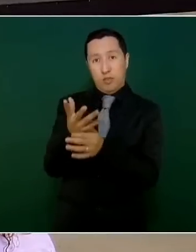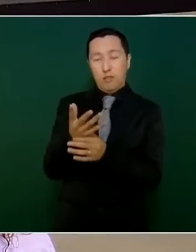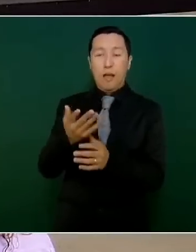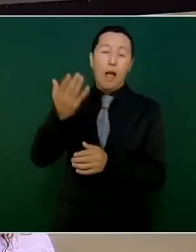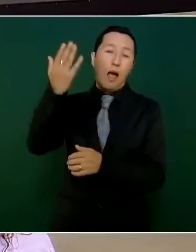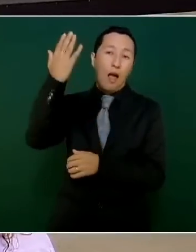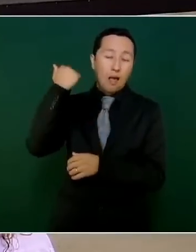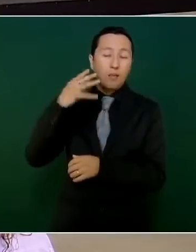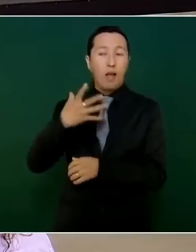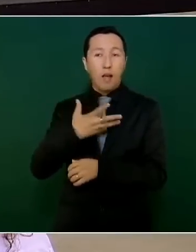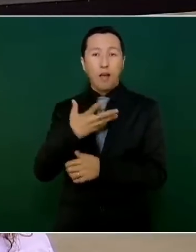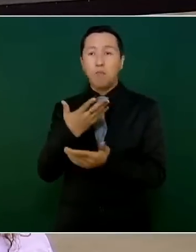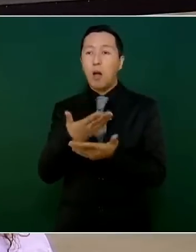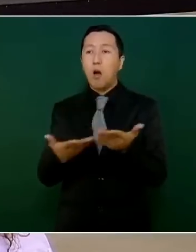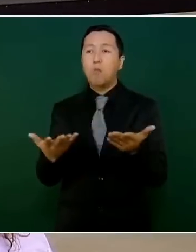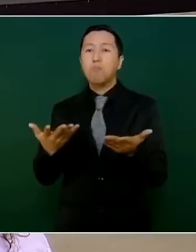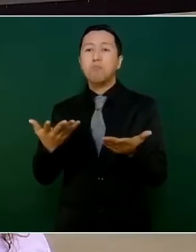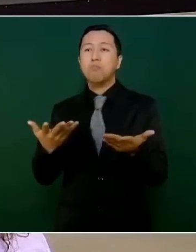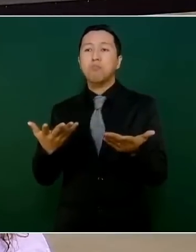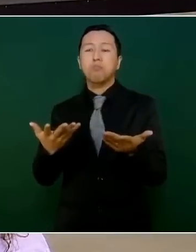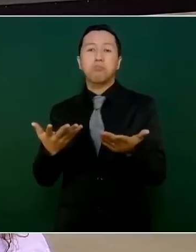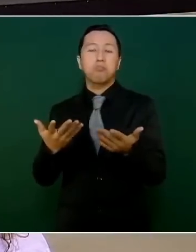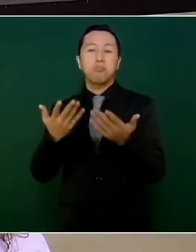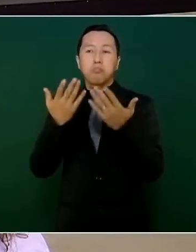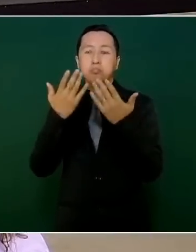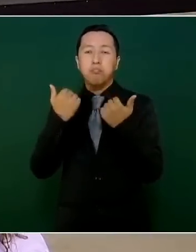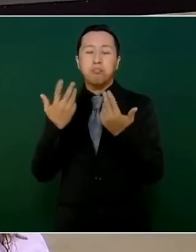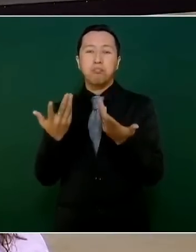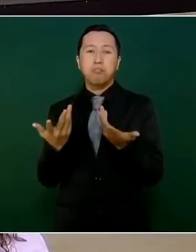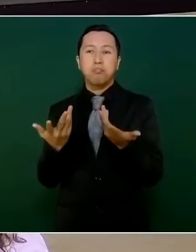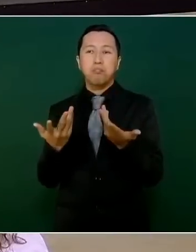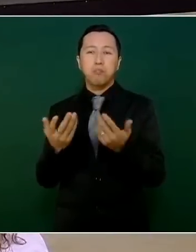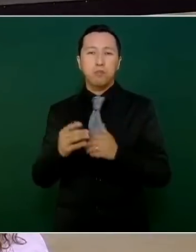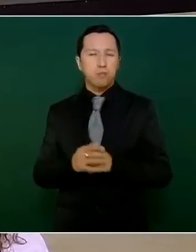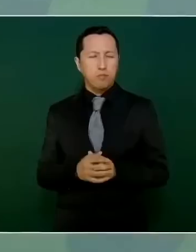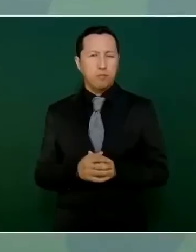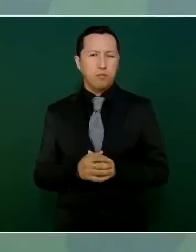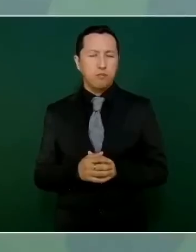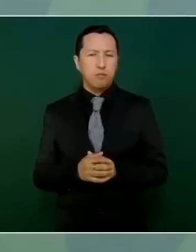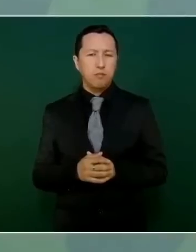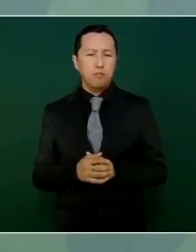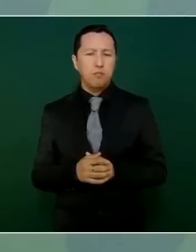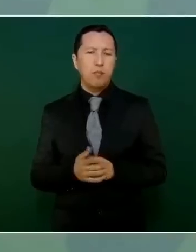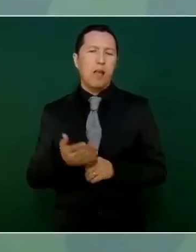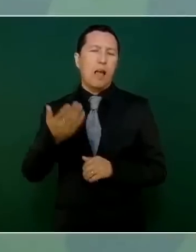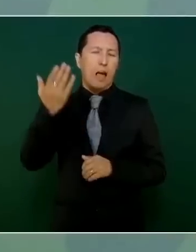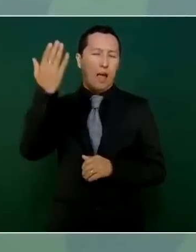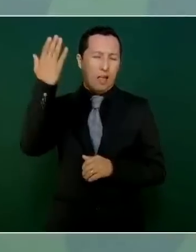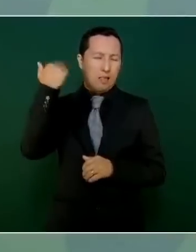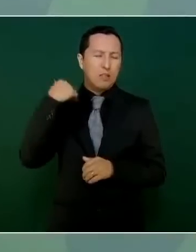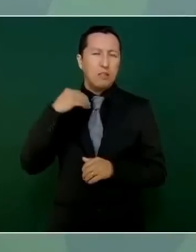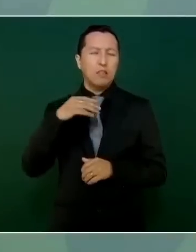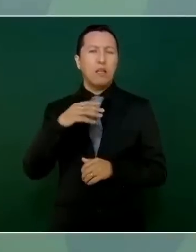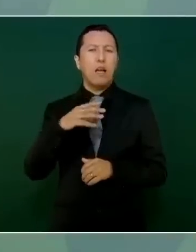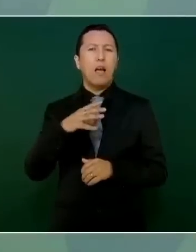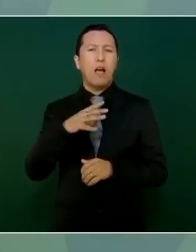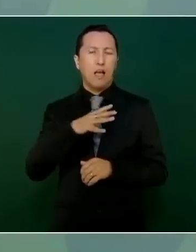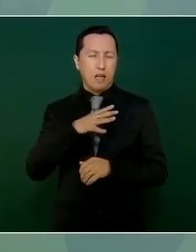Puede que tengas razón. Sí, había, tengo, presidente. Había, porque existía un